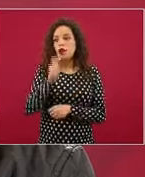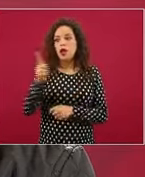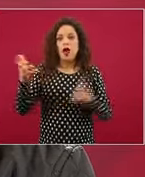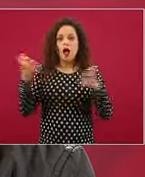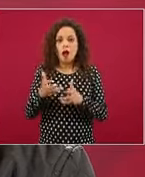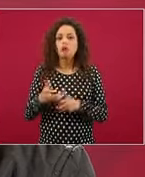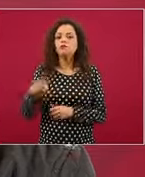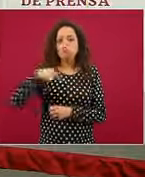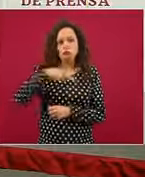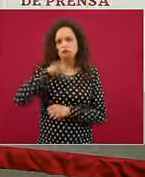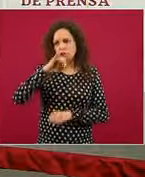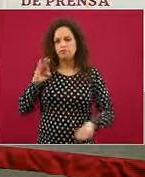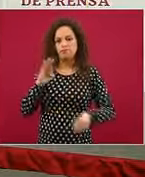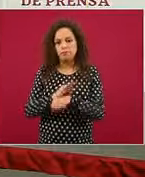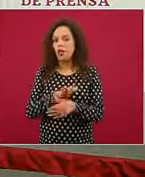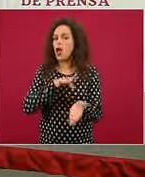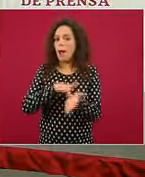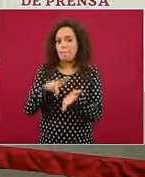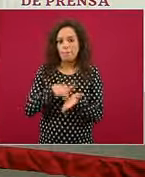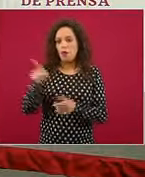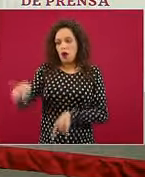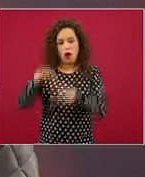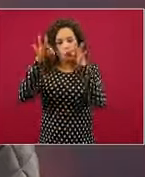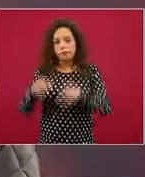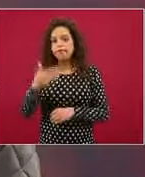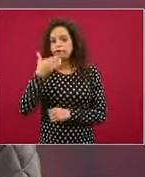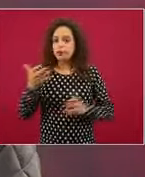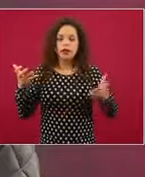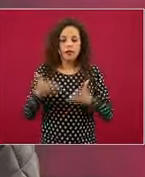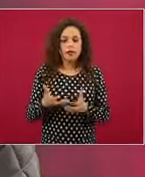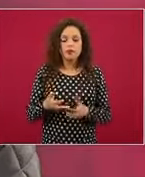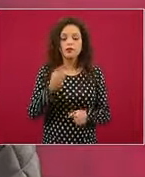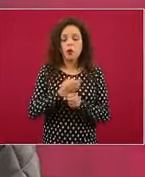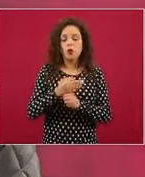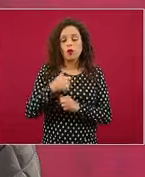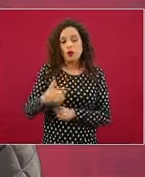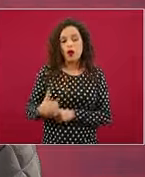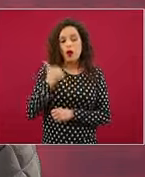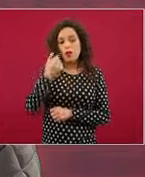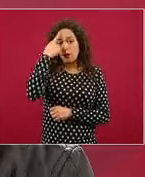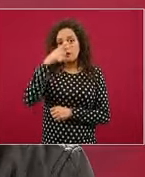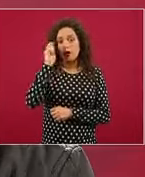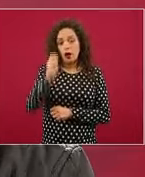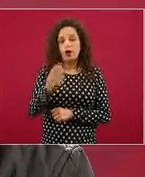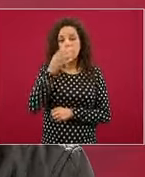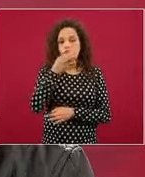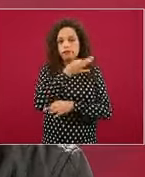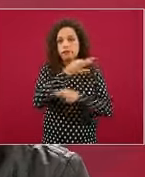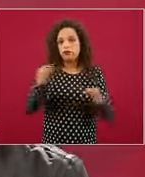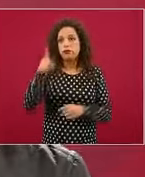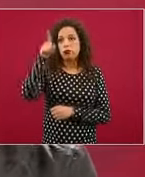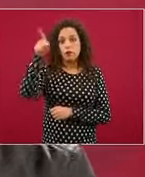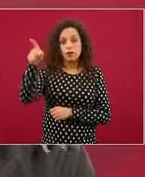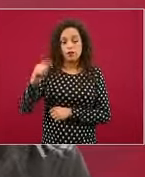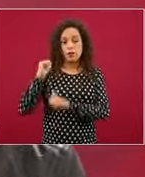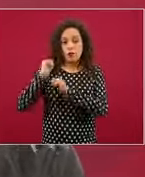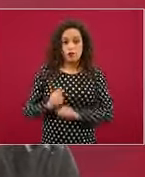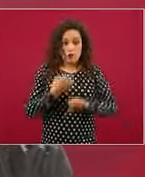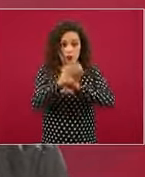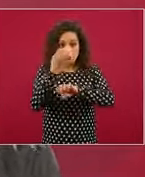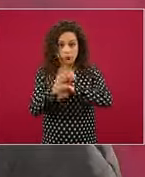lo correcto y aprovechemos para tomar la señal de las decisiones de las autoridades estatales como una señal que nos